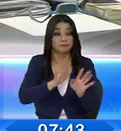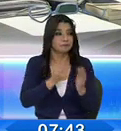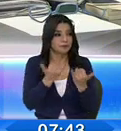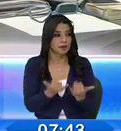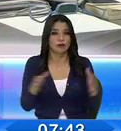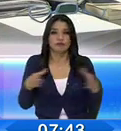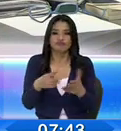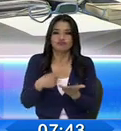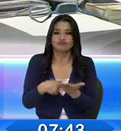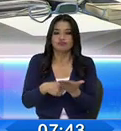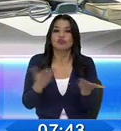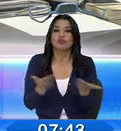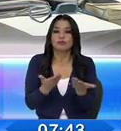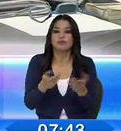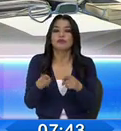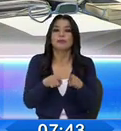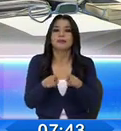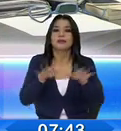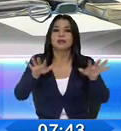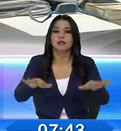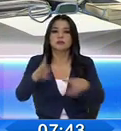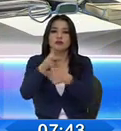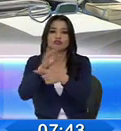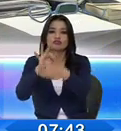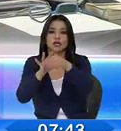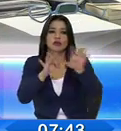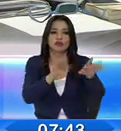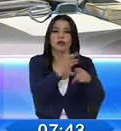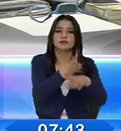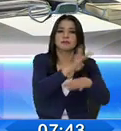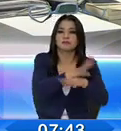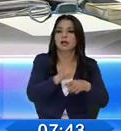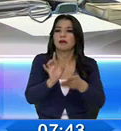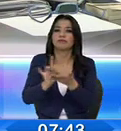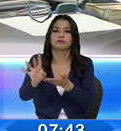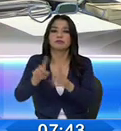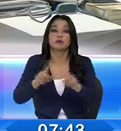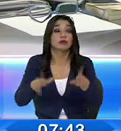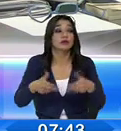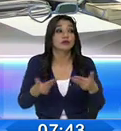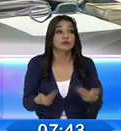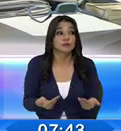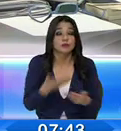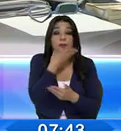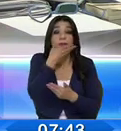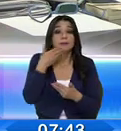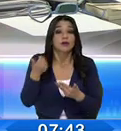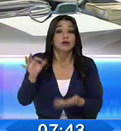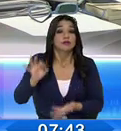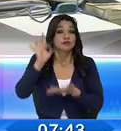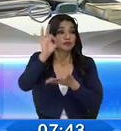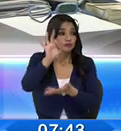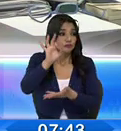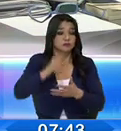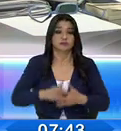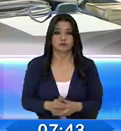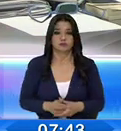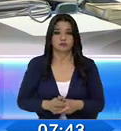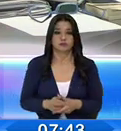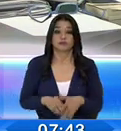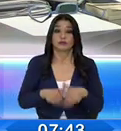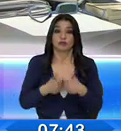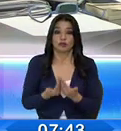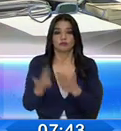discutiendo a dónde va la competencia pero no se discute o no se utiliza el pueblo el cómo se va a mejorar la designación porque